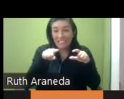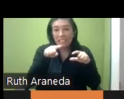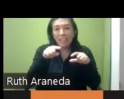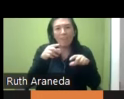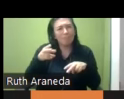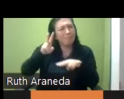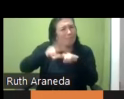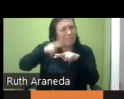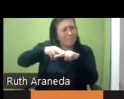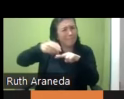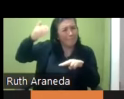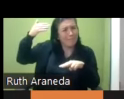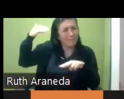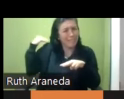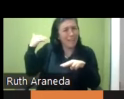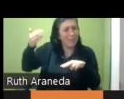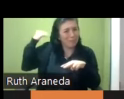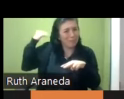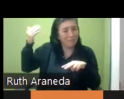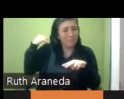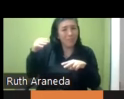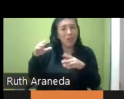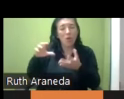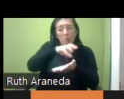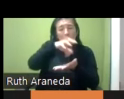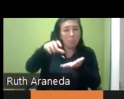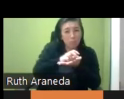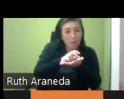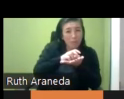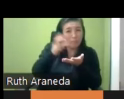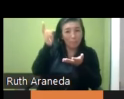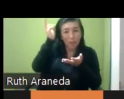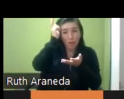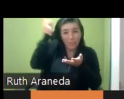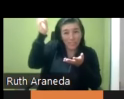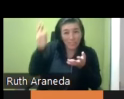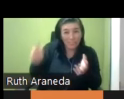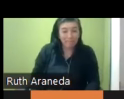prehispánica. Em, Este es